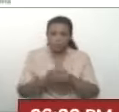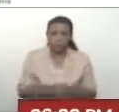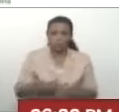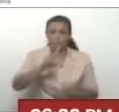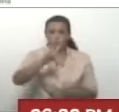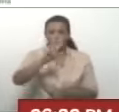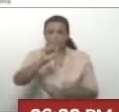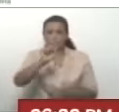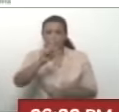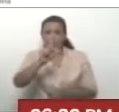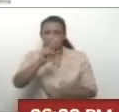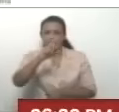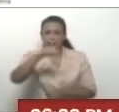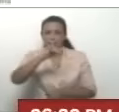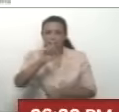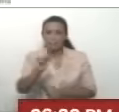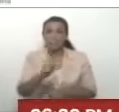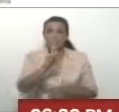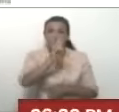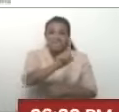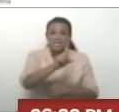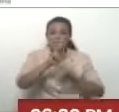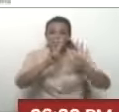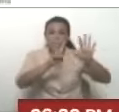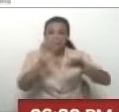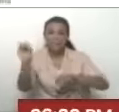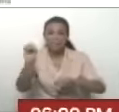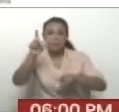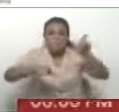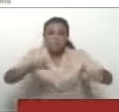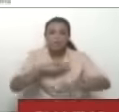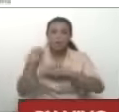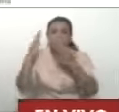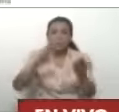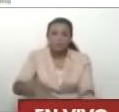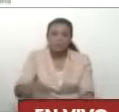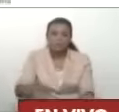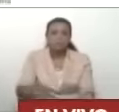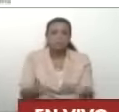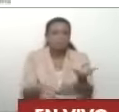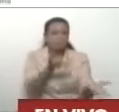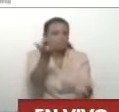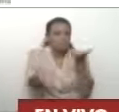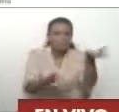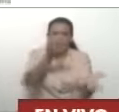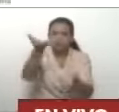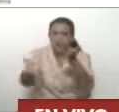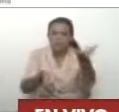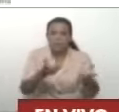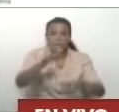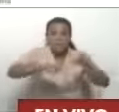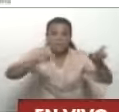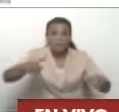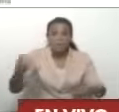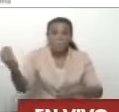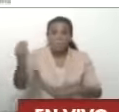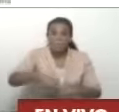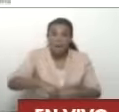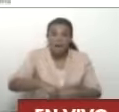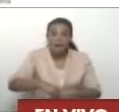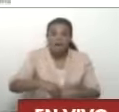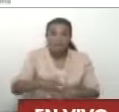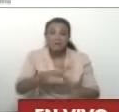Valparaíso. Ya van más de 170 fallecidos por los incendios forestales. La cantidad más importante